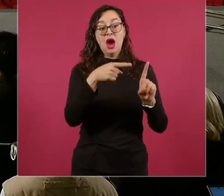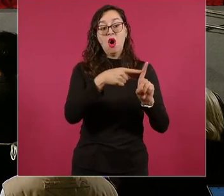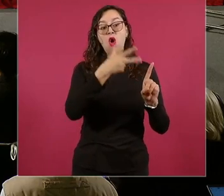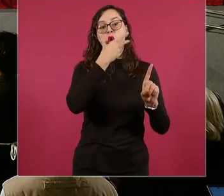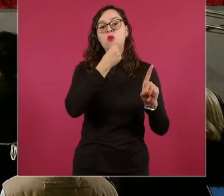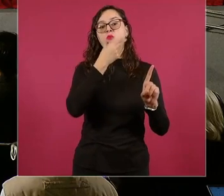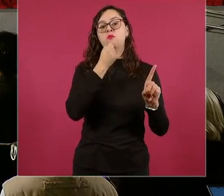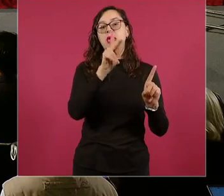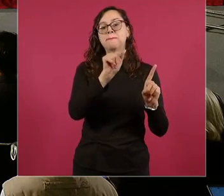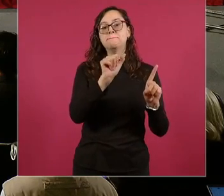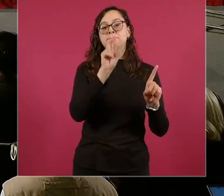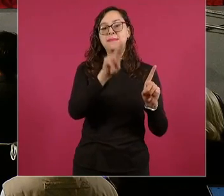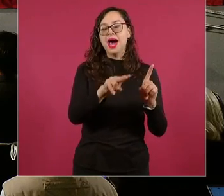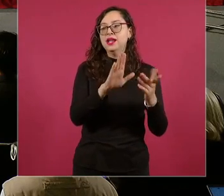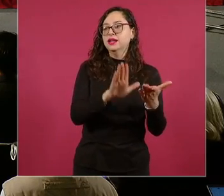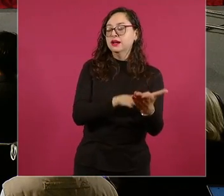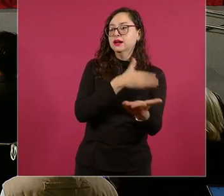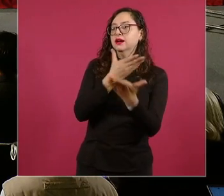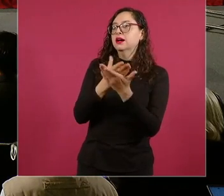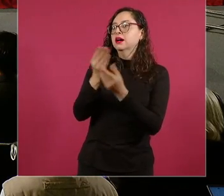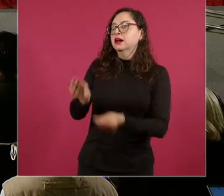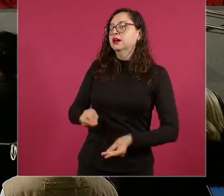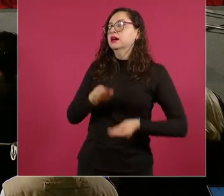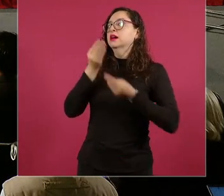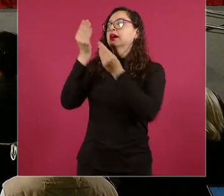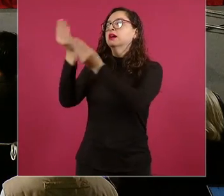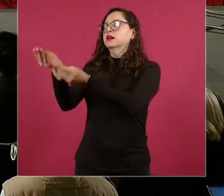Marco Cortés, para que la Corte pueda